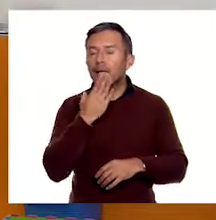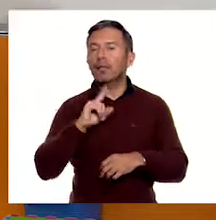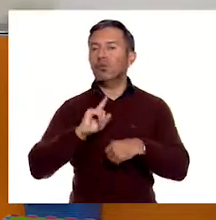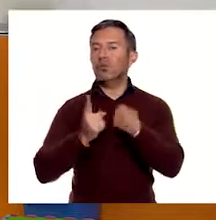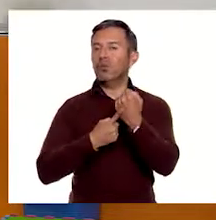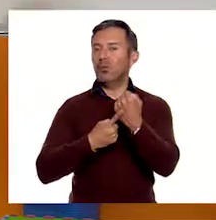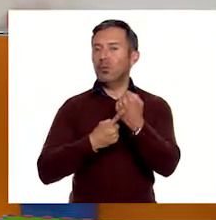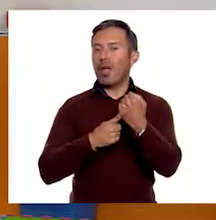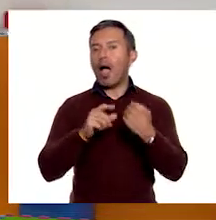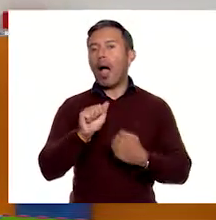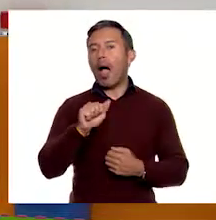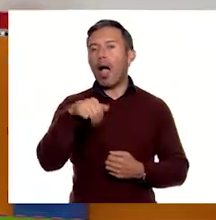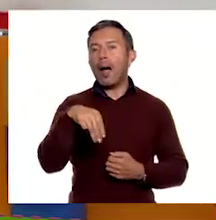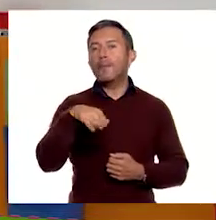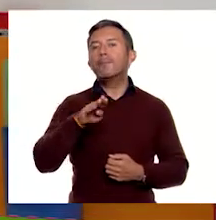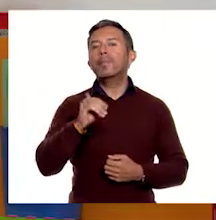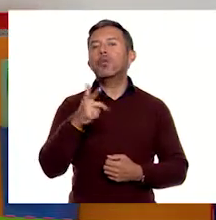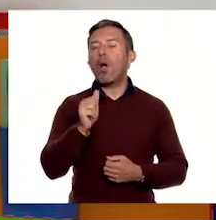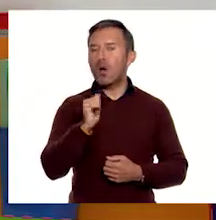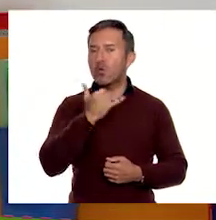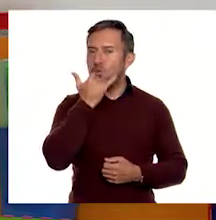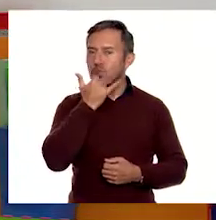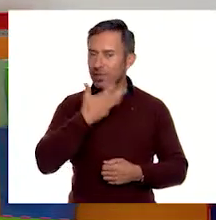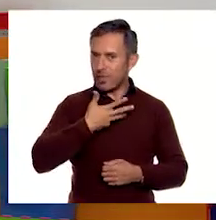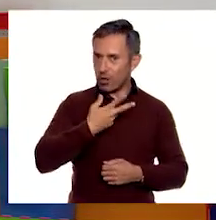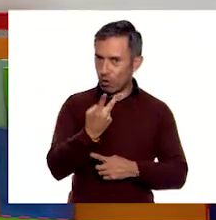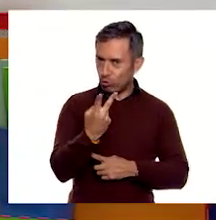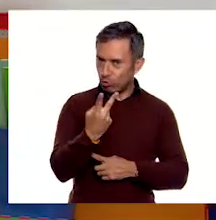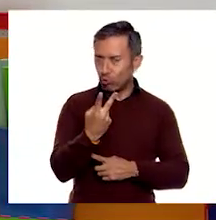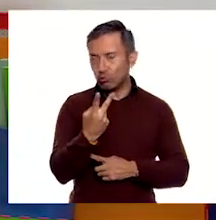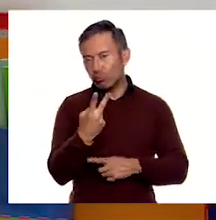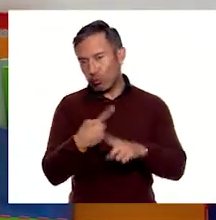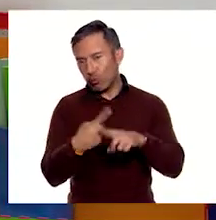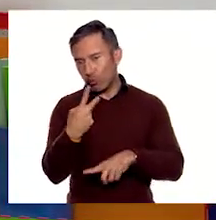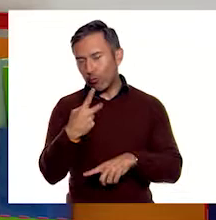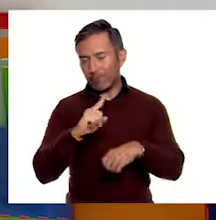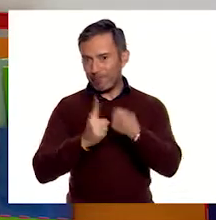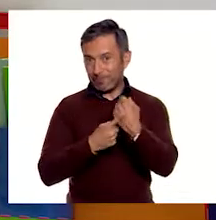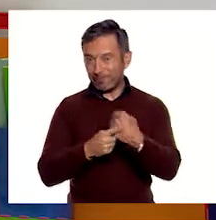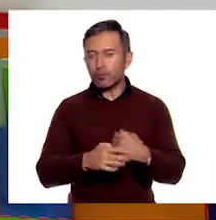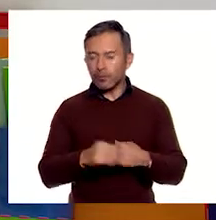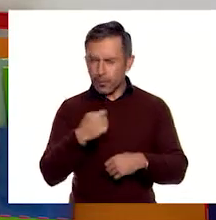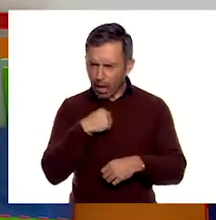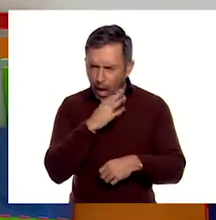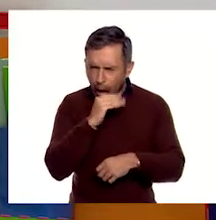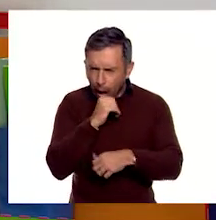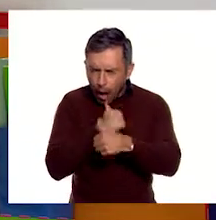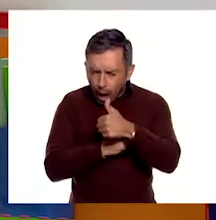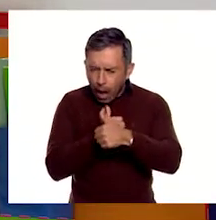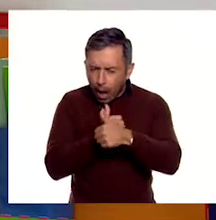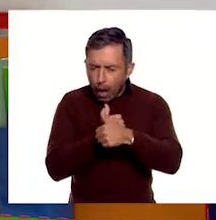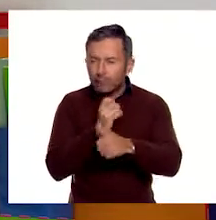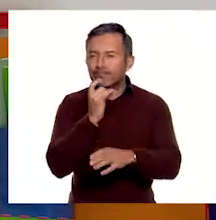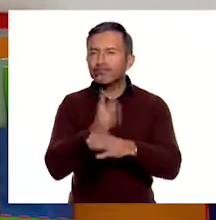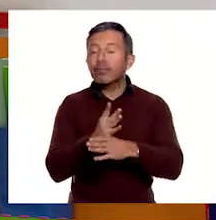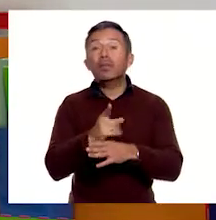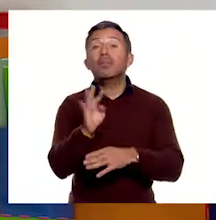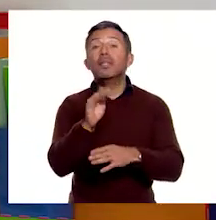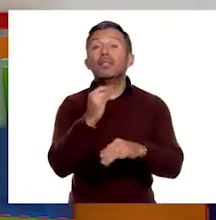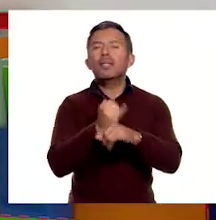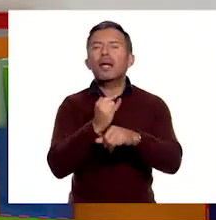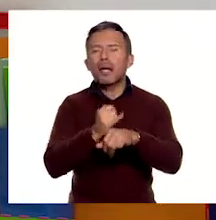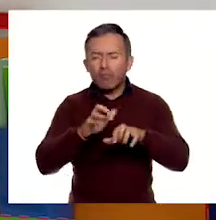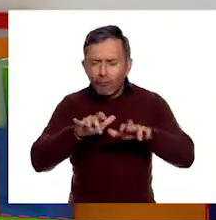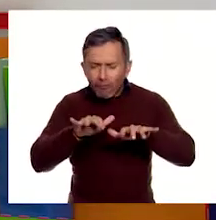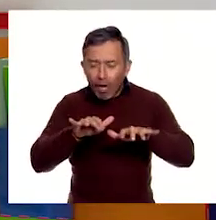sí, a veces tardamos más, niños, a lo mejor no lo lograron, pero si ustedes investigan o buscan en el internet estas imágenes,